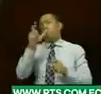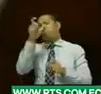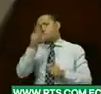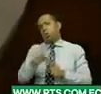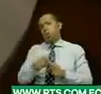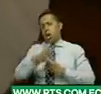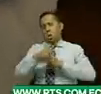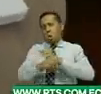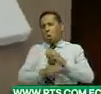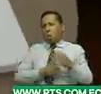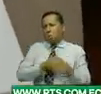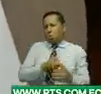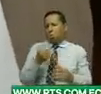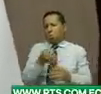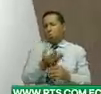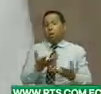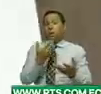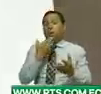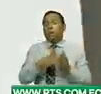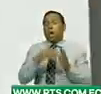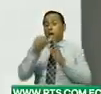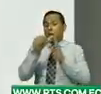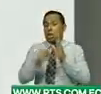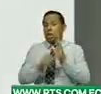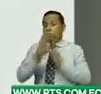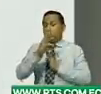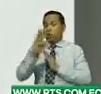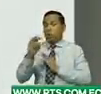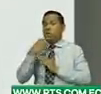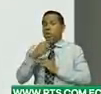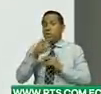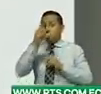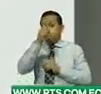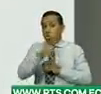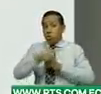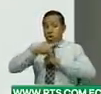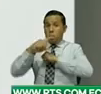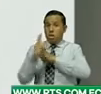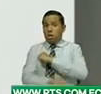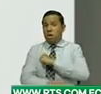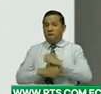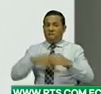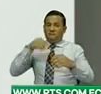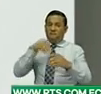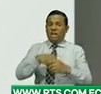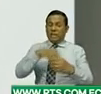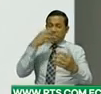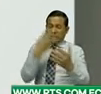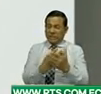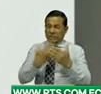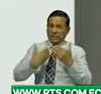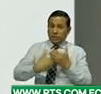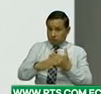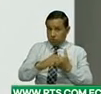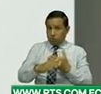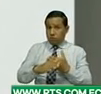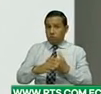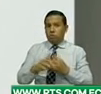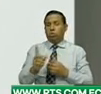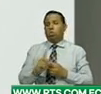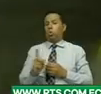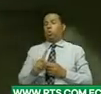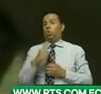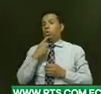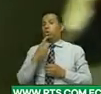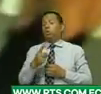misma Constitución, en el artículo 66, numeral C, detalla la prohibición de la tortura y de penas crueles, inhumanas o